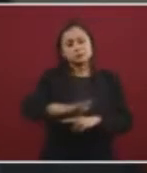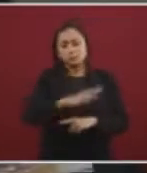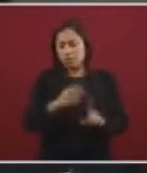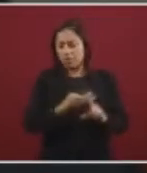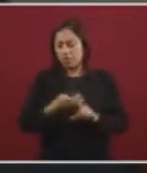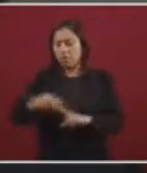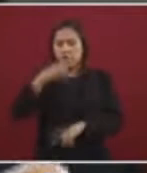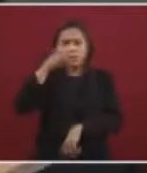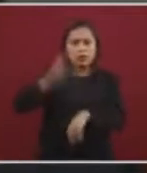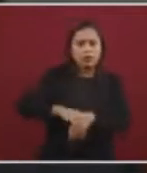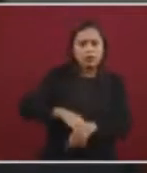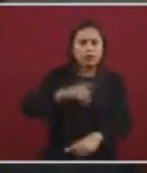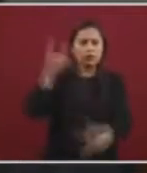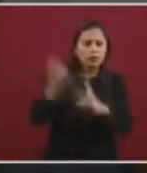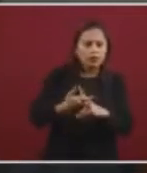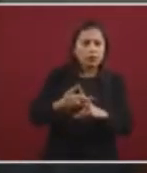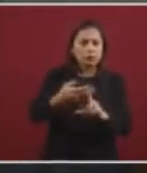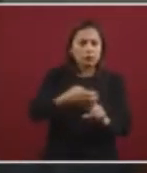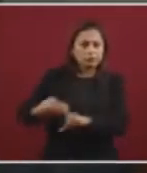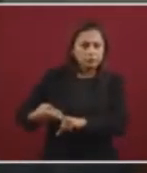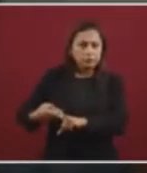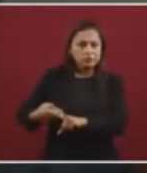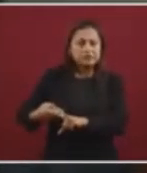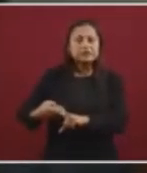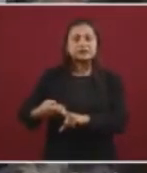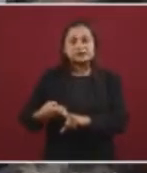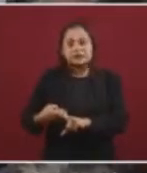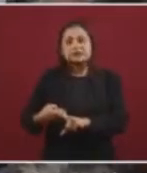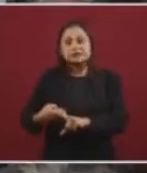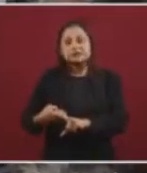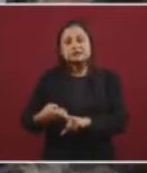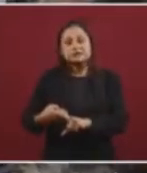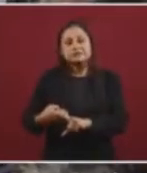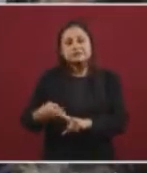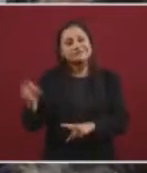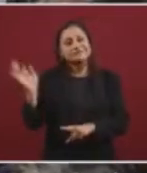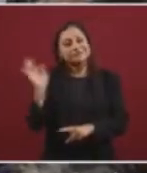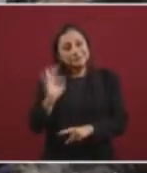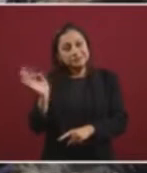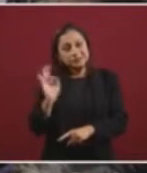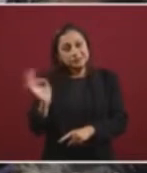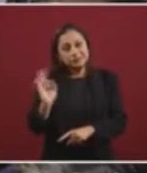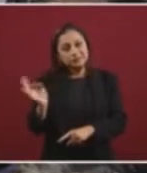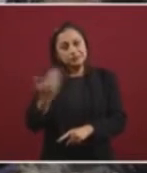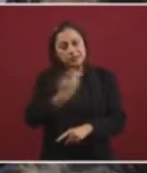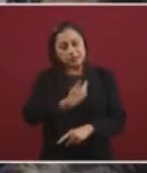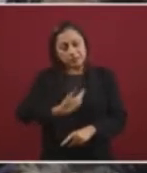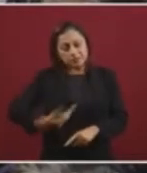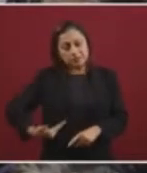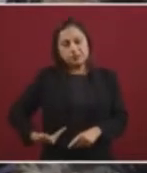donde desaparecen y matan periodistas, creemos que desde la presidencia del gobierno hay que tener un